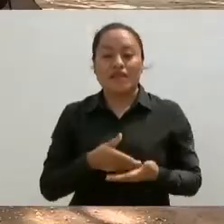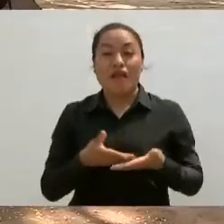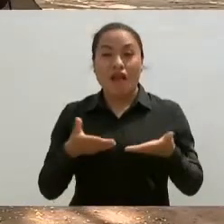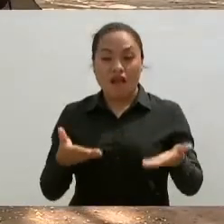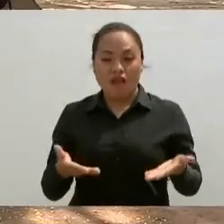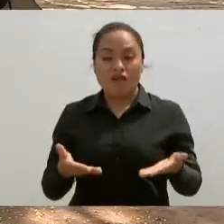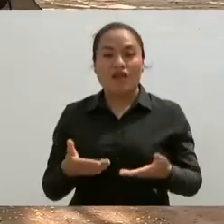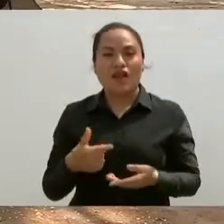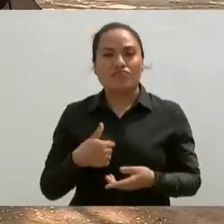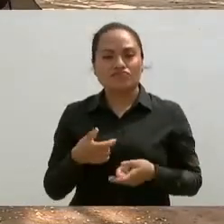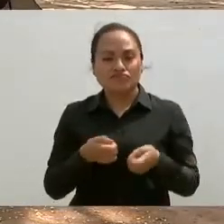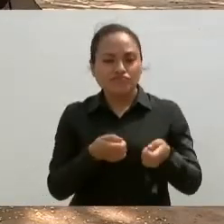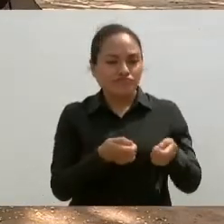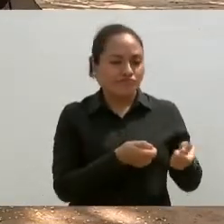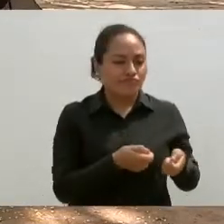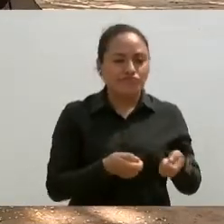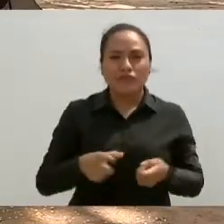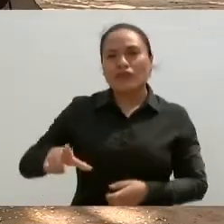actual gobierno.